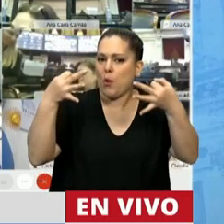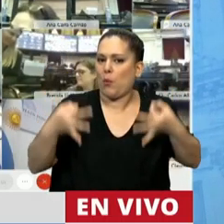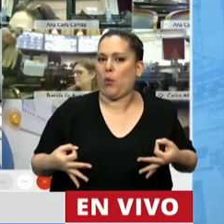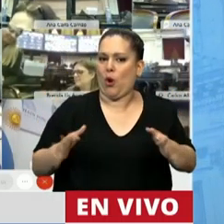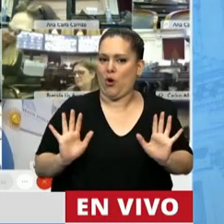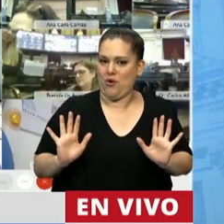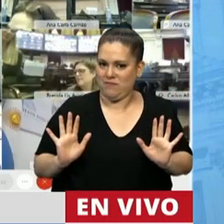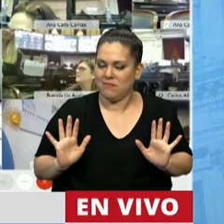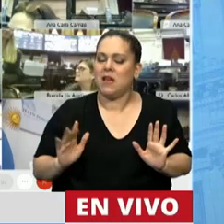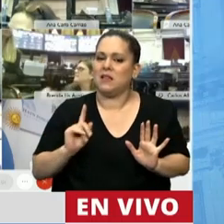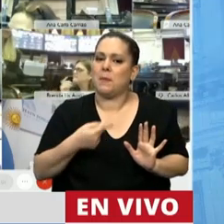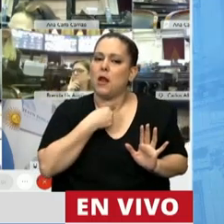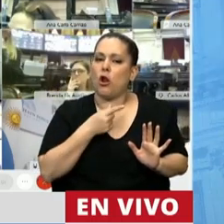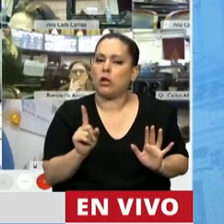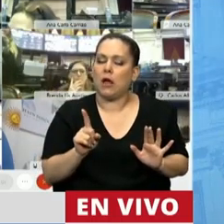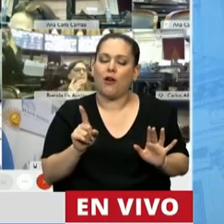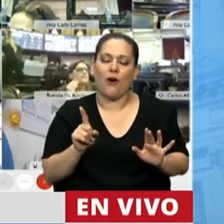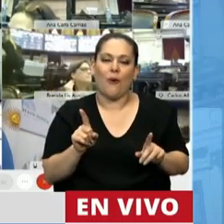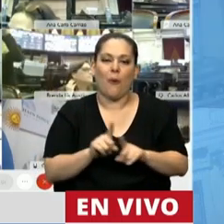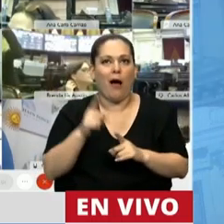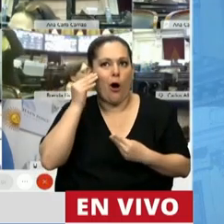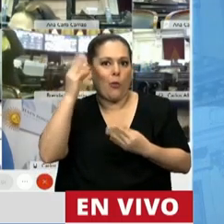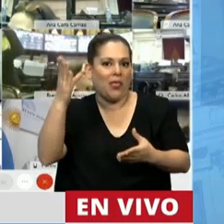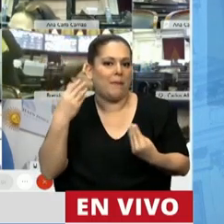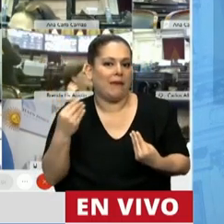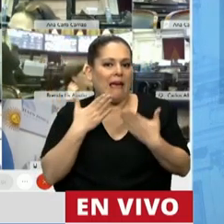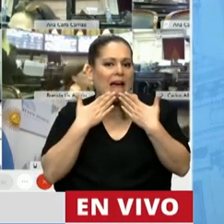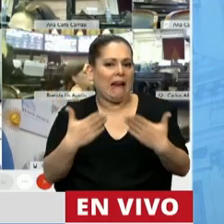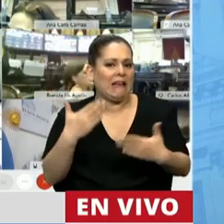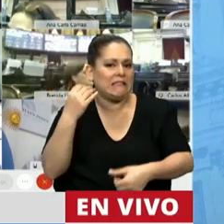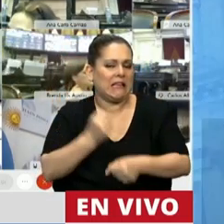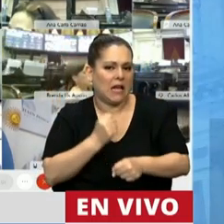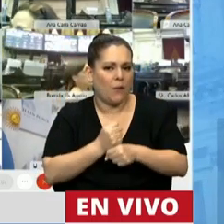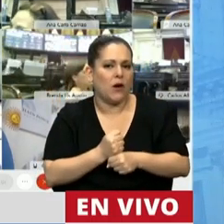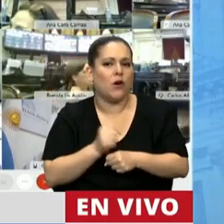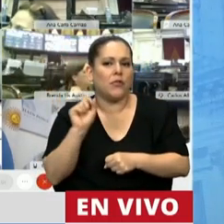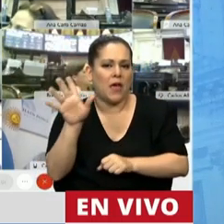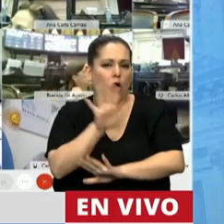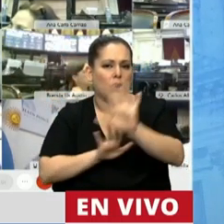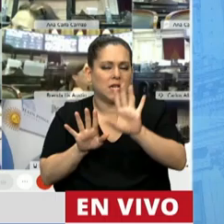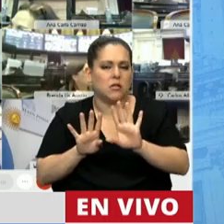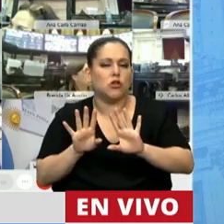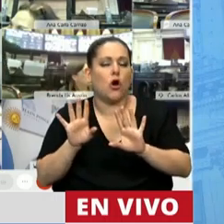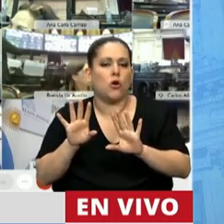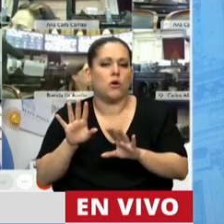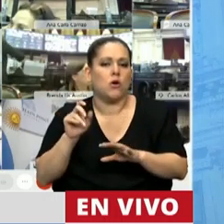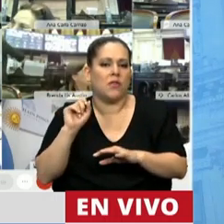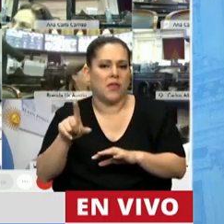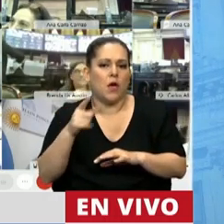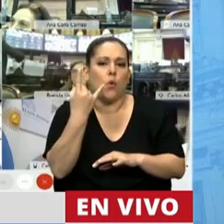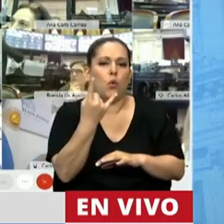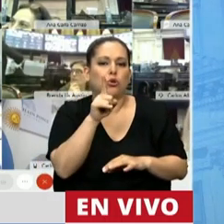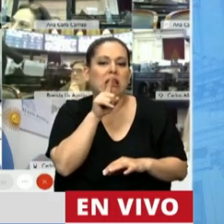también no quiero dejar pasar agradecer el trabajo de la Organización de Trabajadores Radicales, la